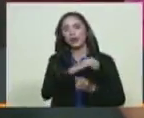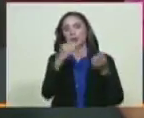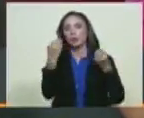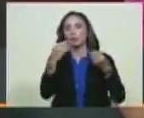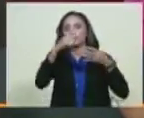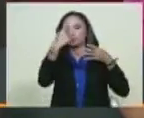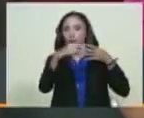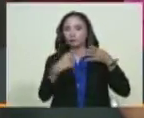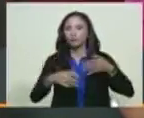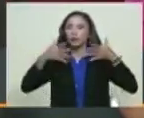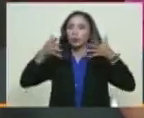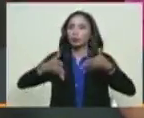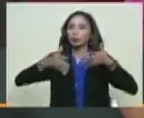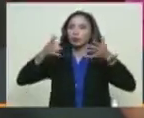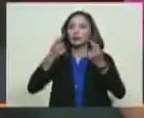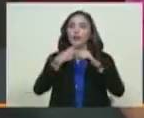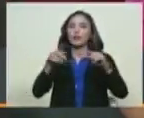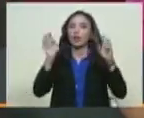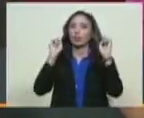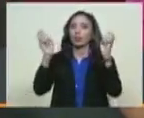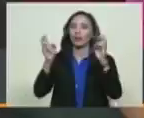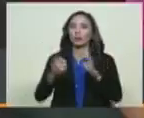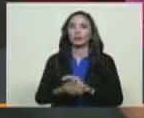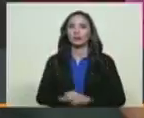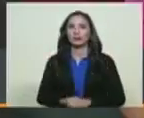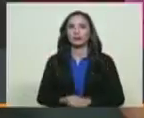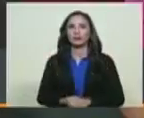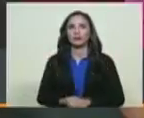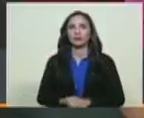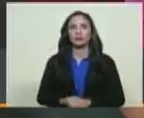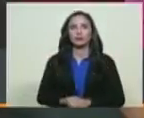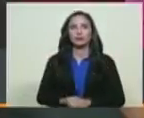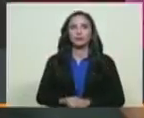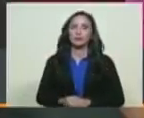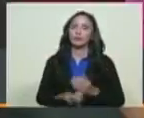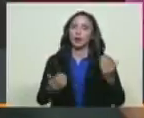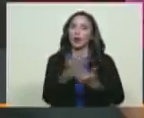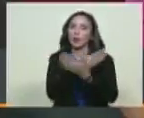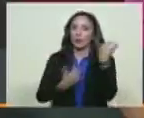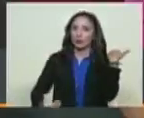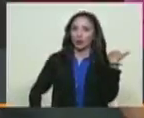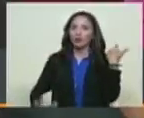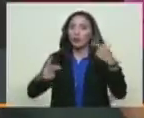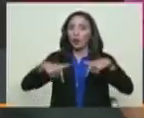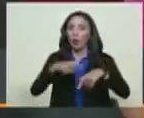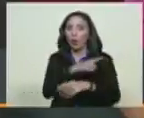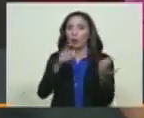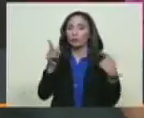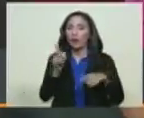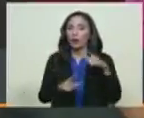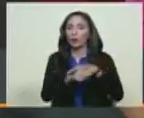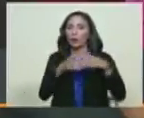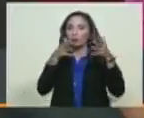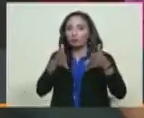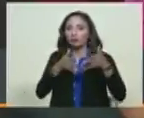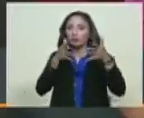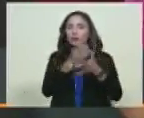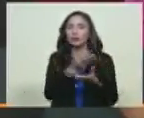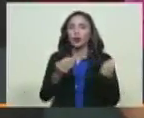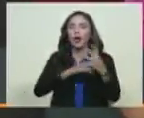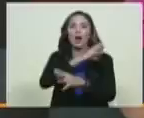orientaciones del presidente con algunas de las líneas que nos dé el día de hoy presidente una de las